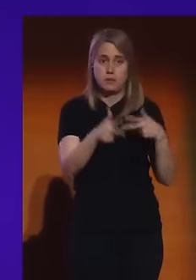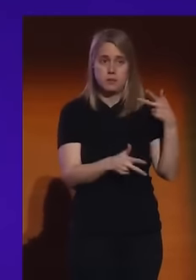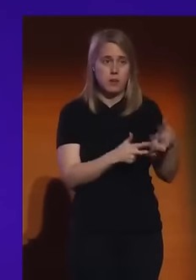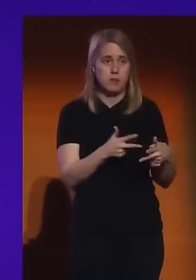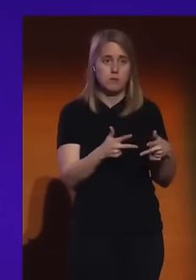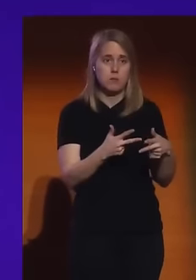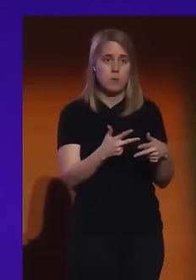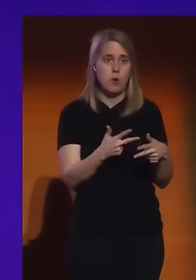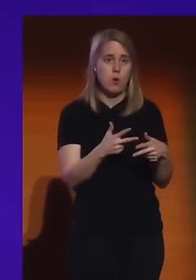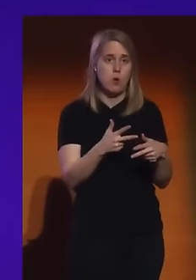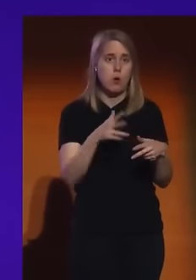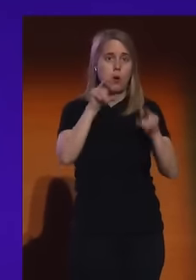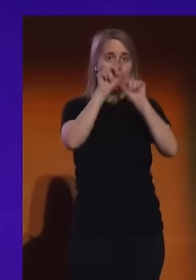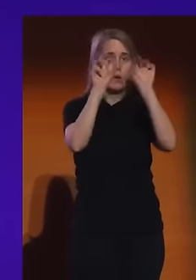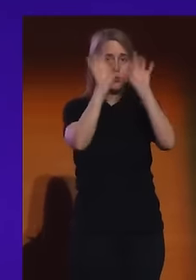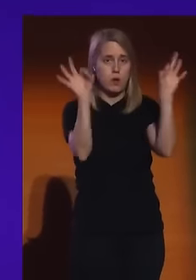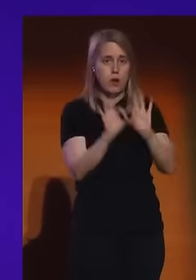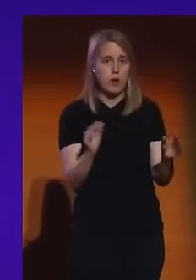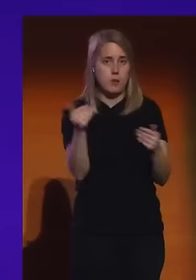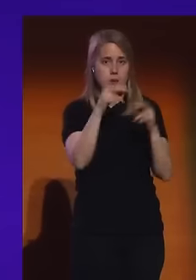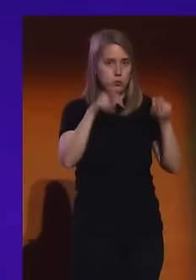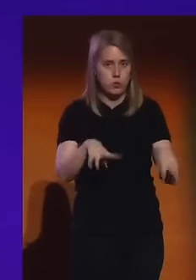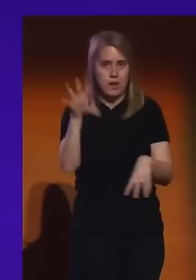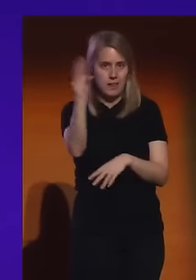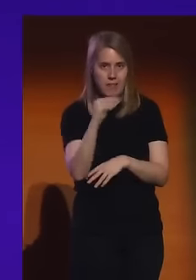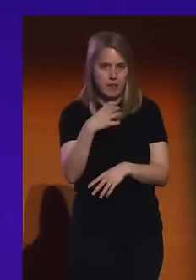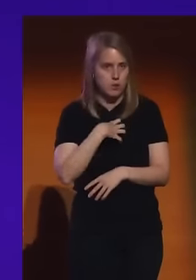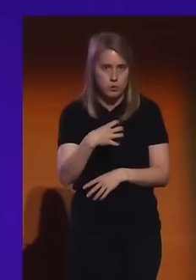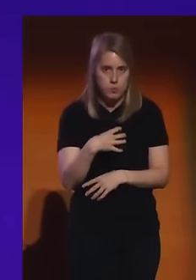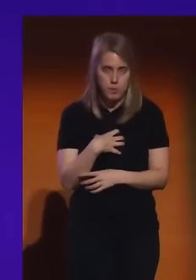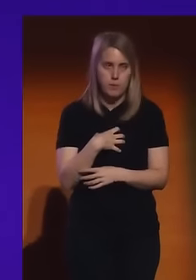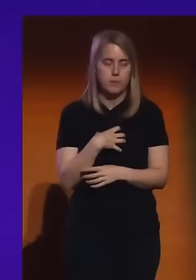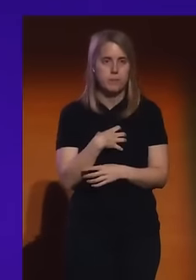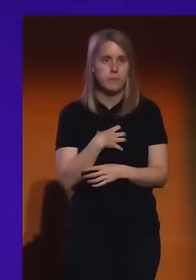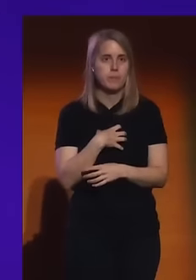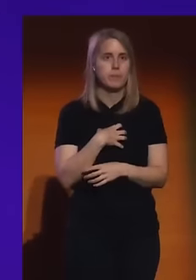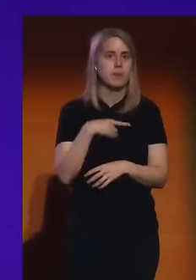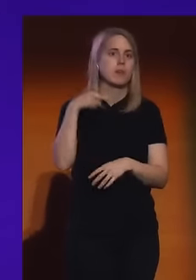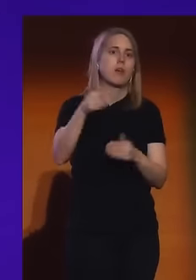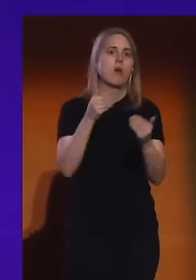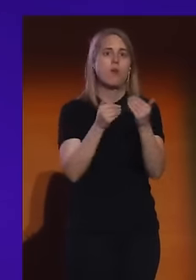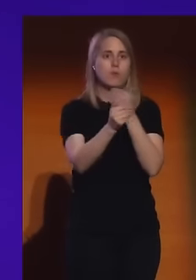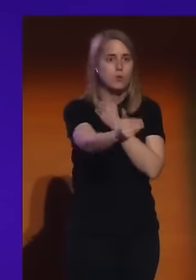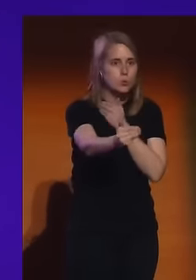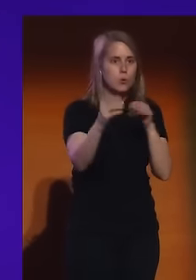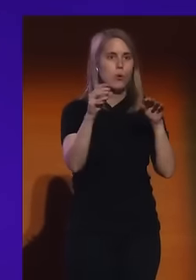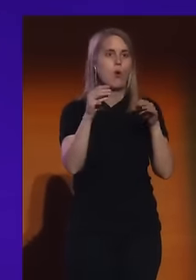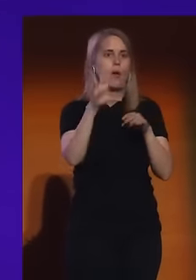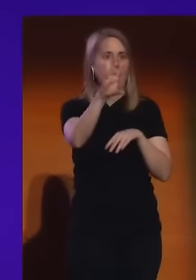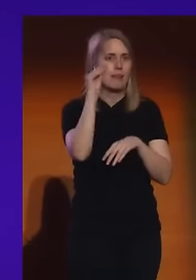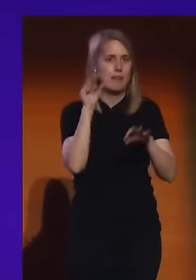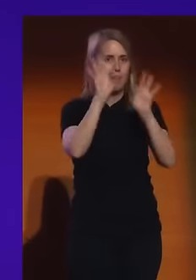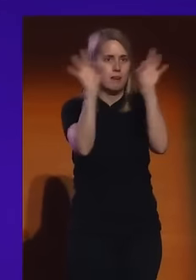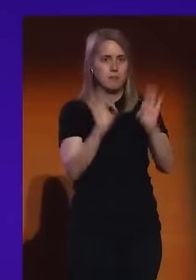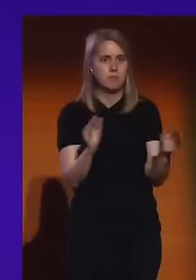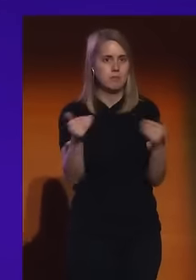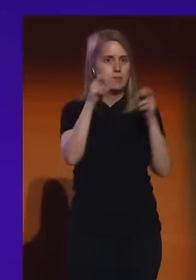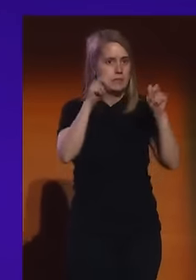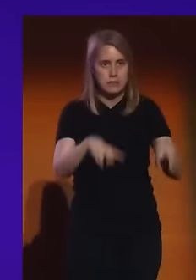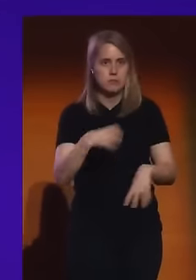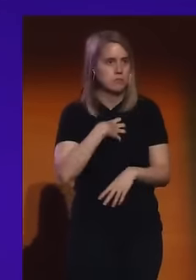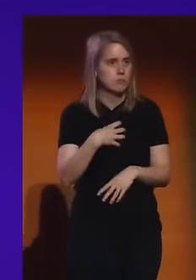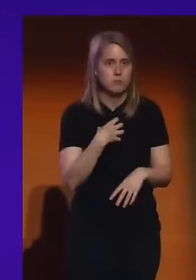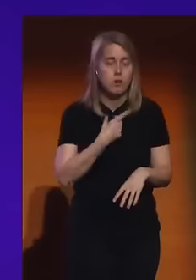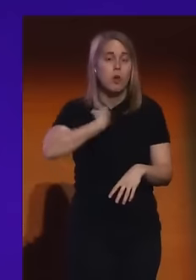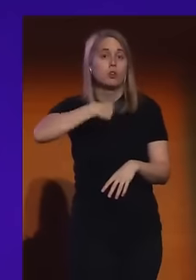quedarse euskal herria bildu inor ezin du uler etorkizuna euskal herria bildu gabe ez